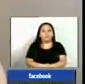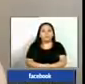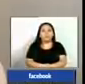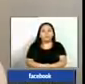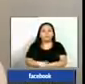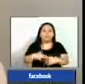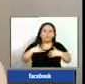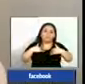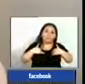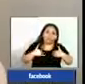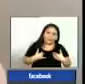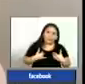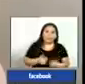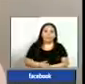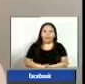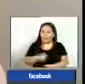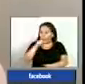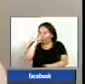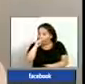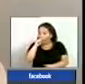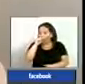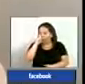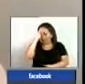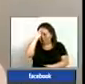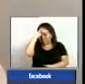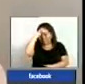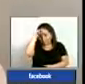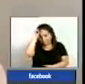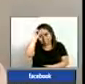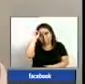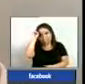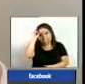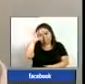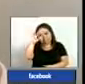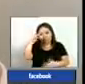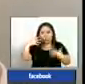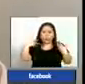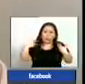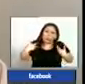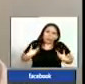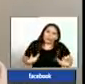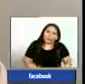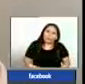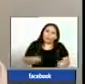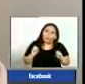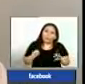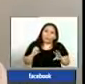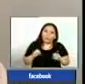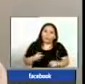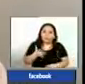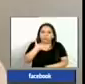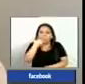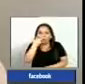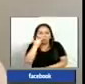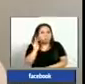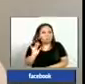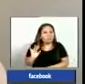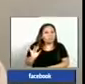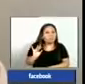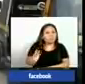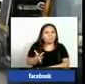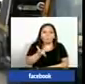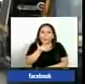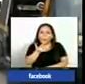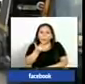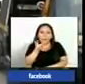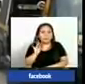cansancio tos dolor de cabeza dolor de cuerpo pérdida del olfato pérdida